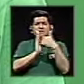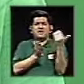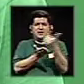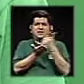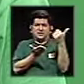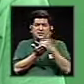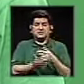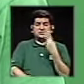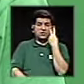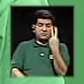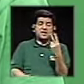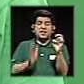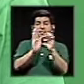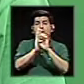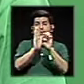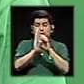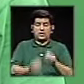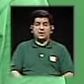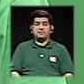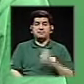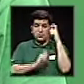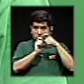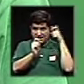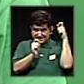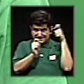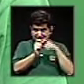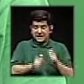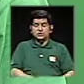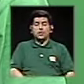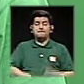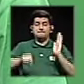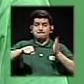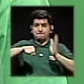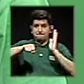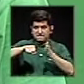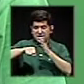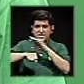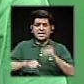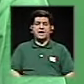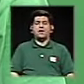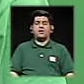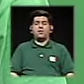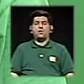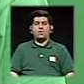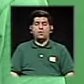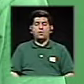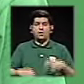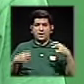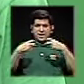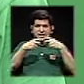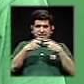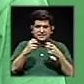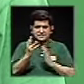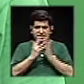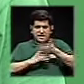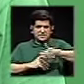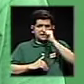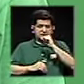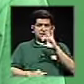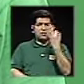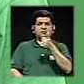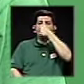que es lo que estamos viendo un ejemplo muy concreto es el de la piña o el de las represas hidroeléctricas privadas verdad en la piña